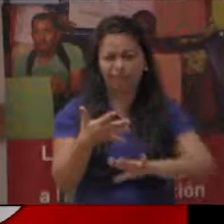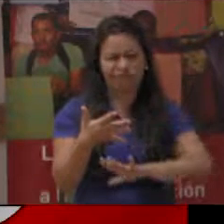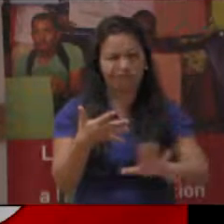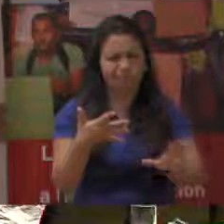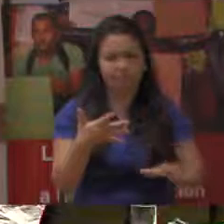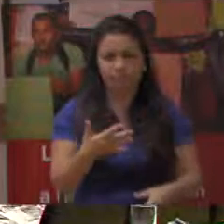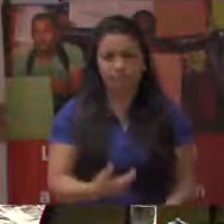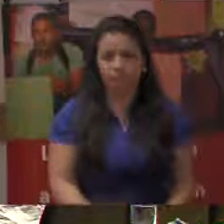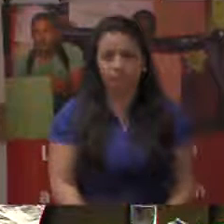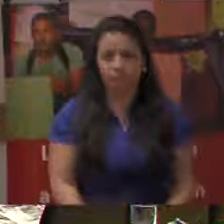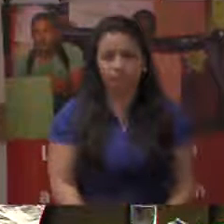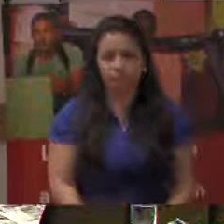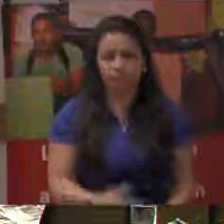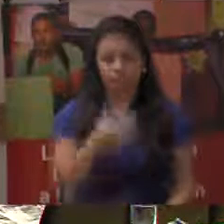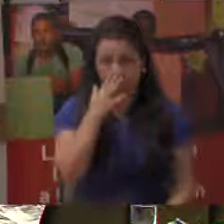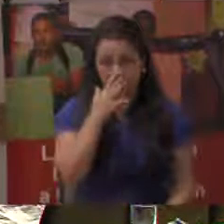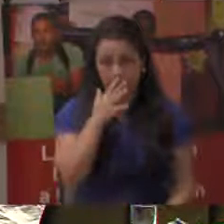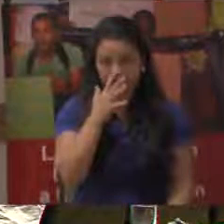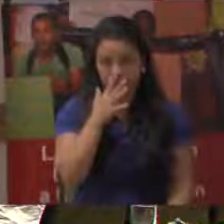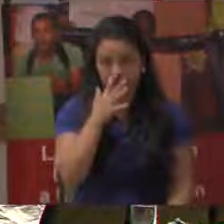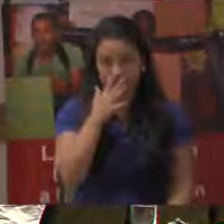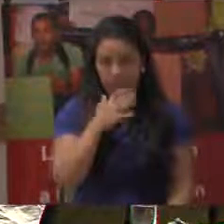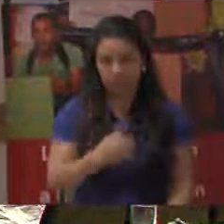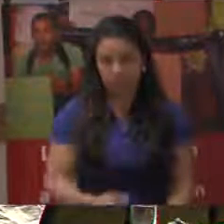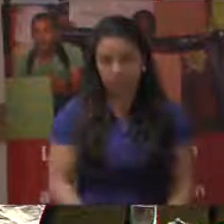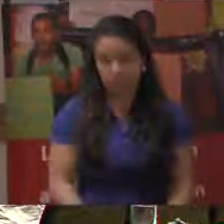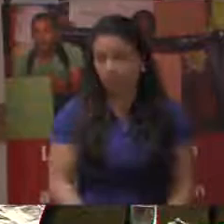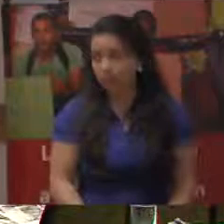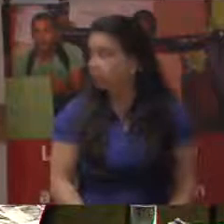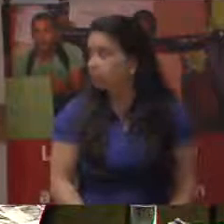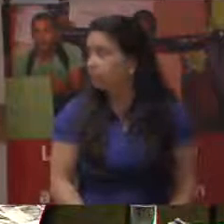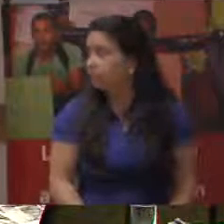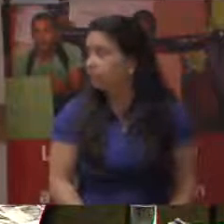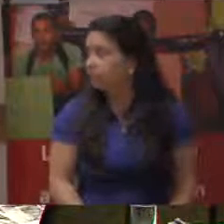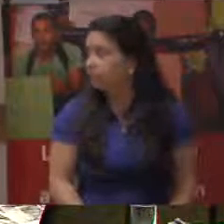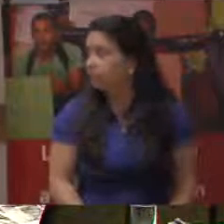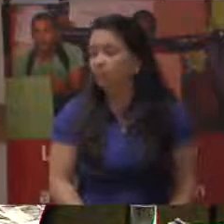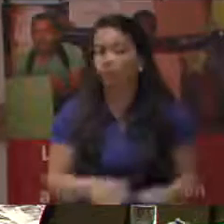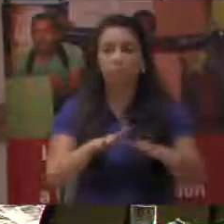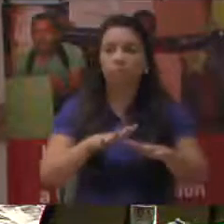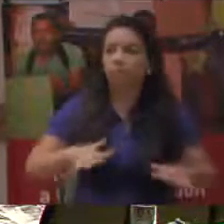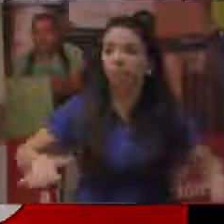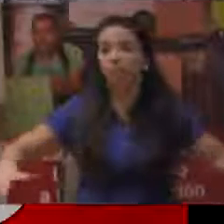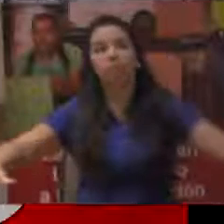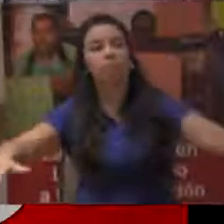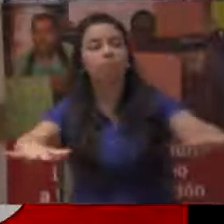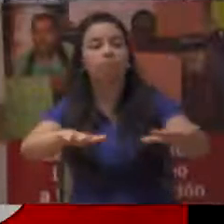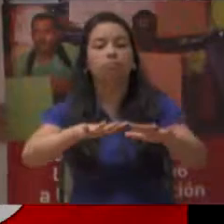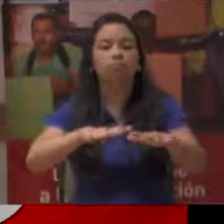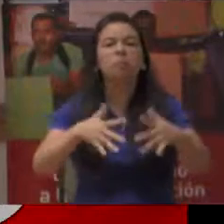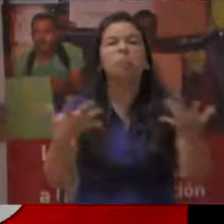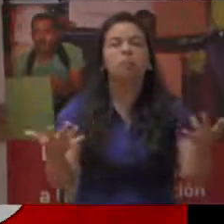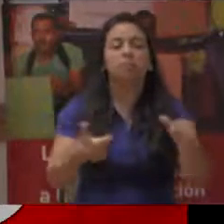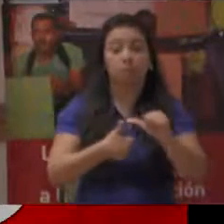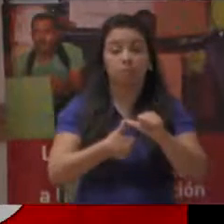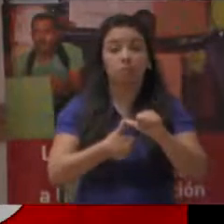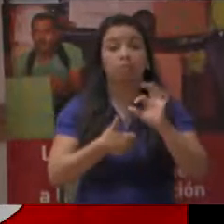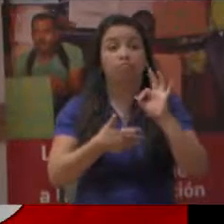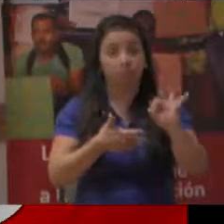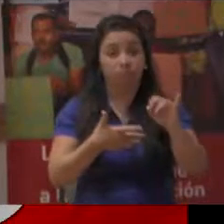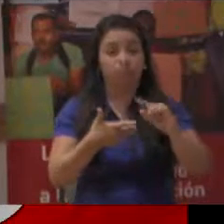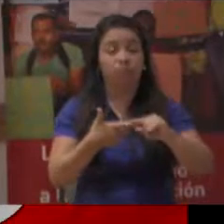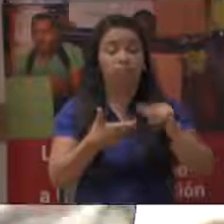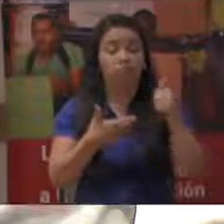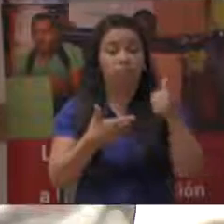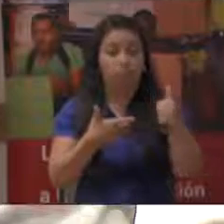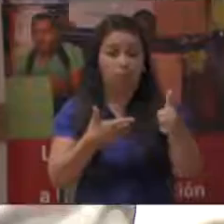malo. Y tenemos más. El espacio físico donde se llevó a cabo el evento fue A, excelente, B,